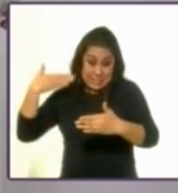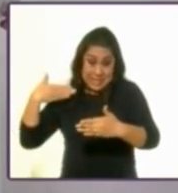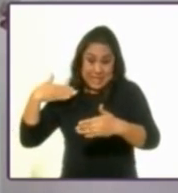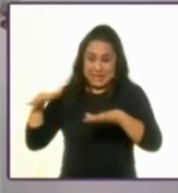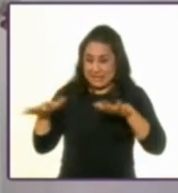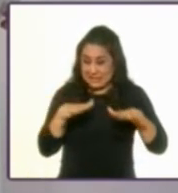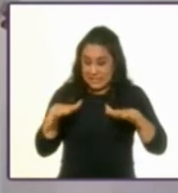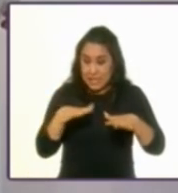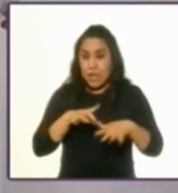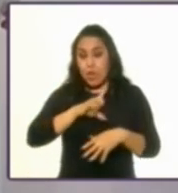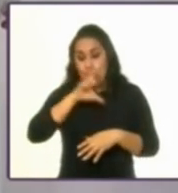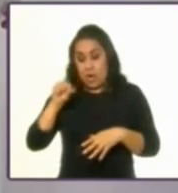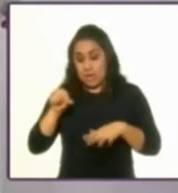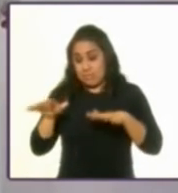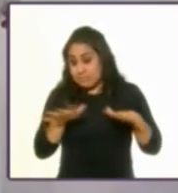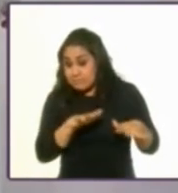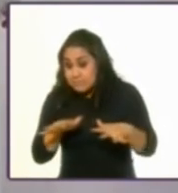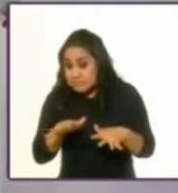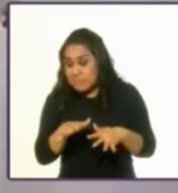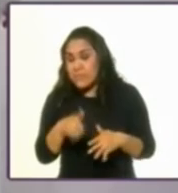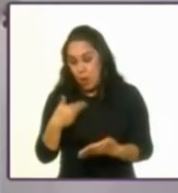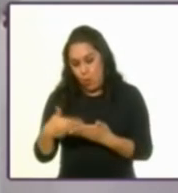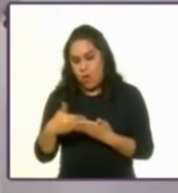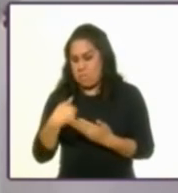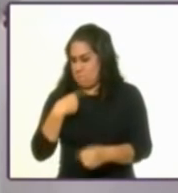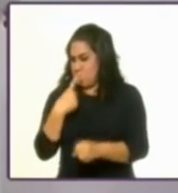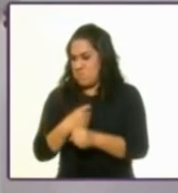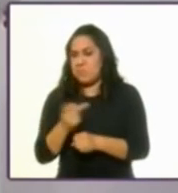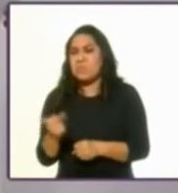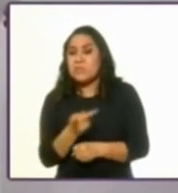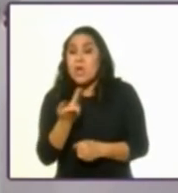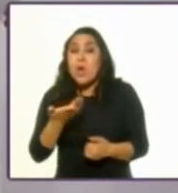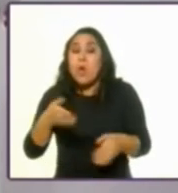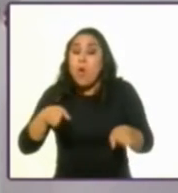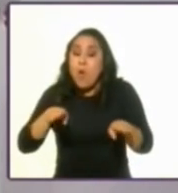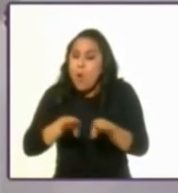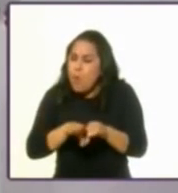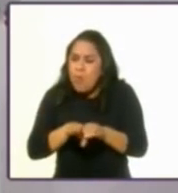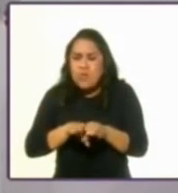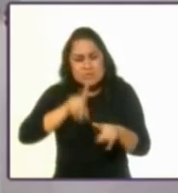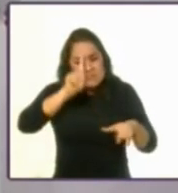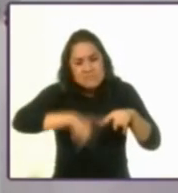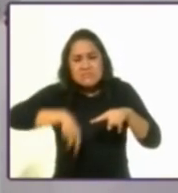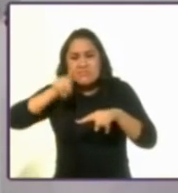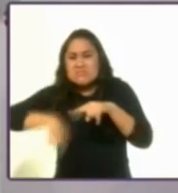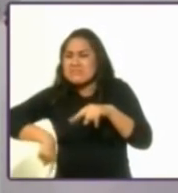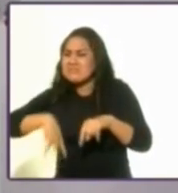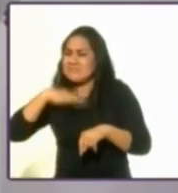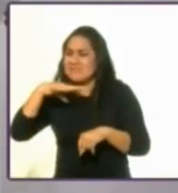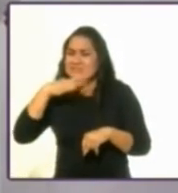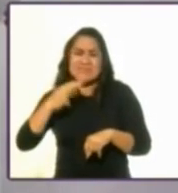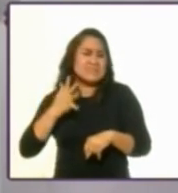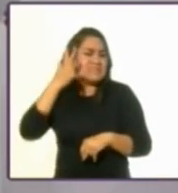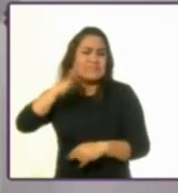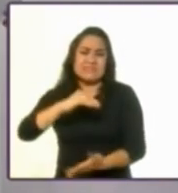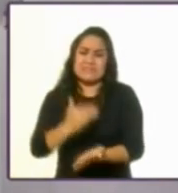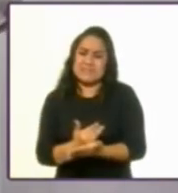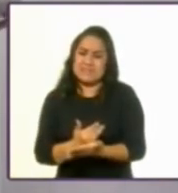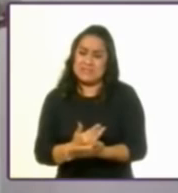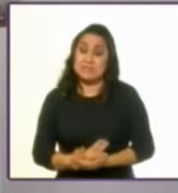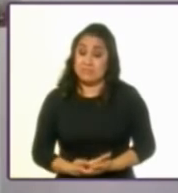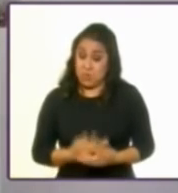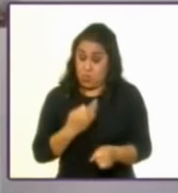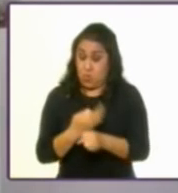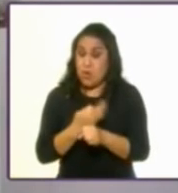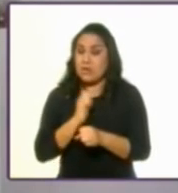durante los sismos y desde luego la pregunta principal cómo evitar la corrupción en el futuro la corrupción que